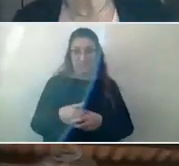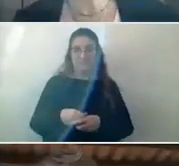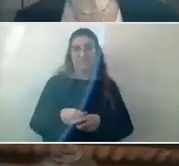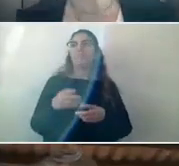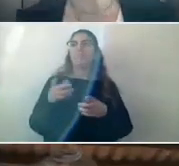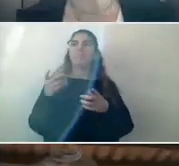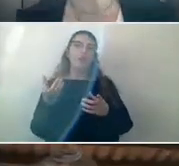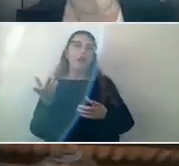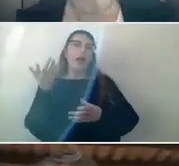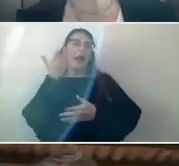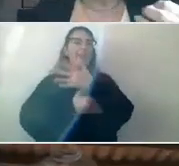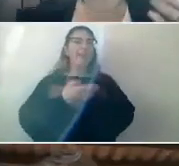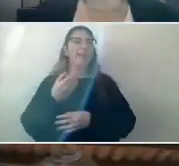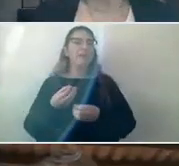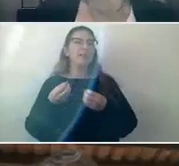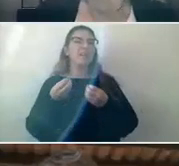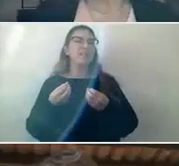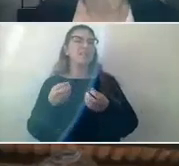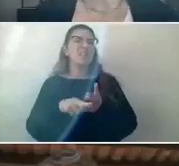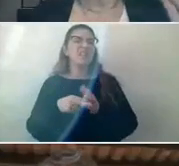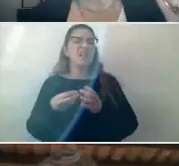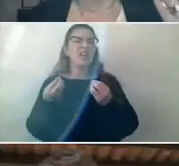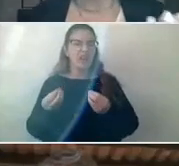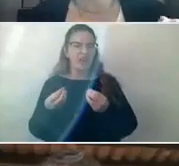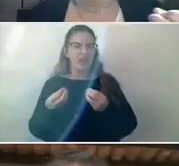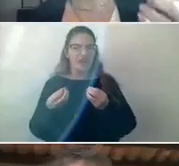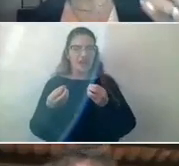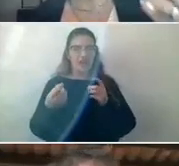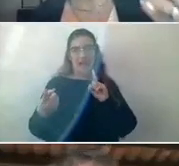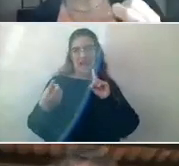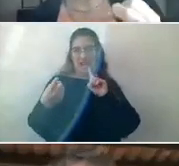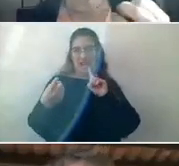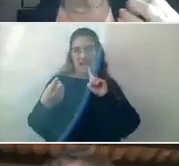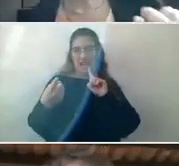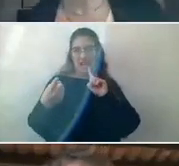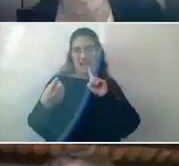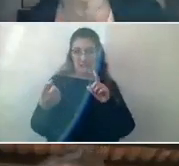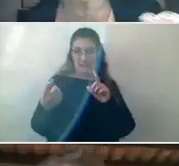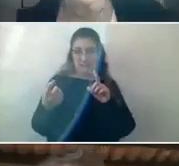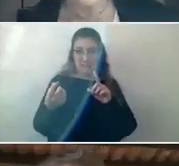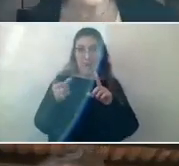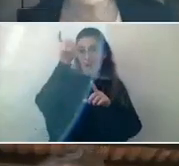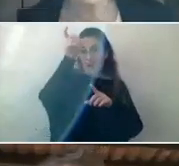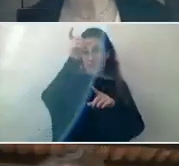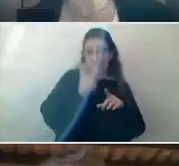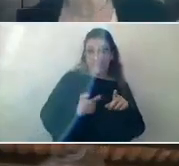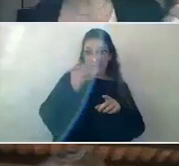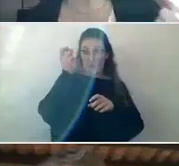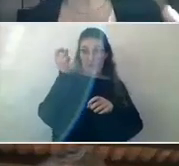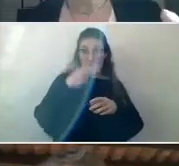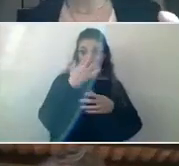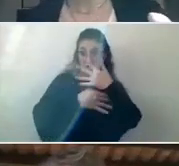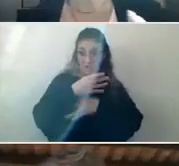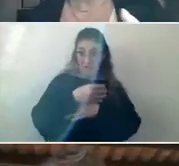implica una relación directa entre quien tiene una deficiencia funcional por un lado y una